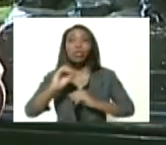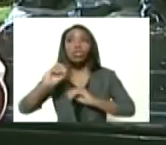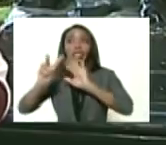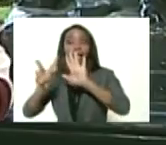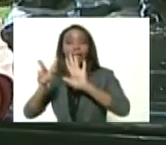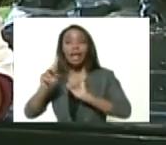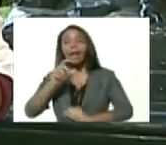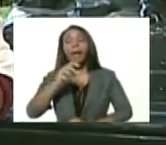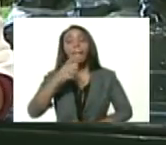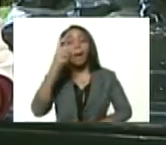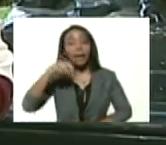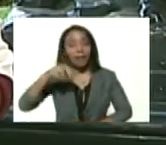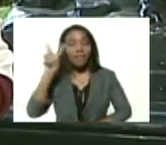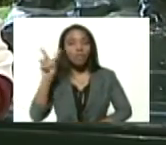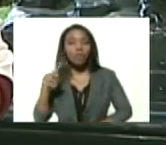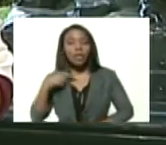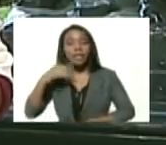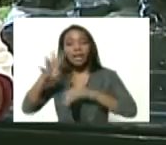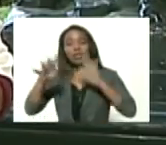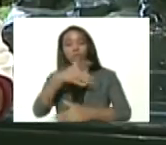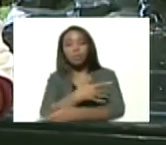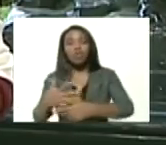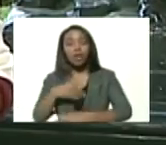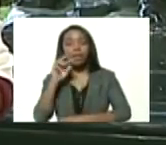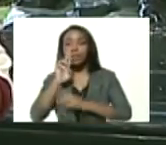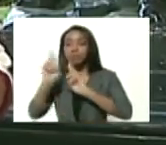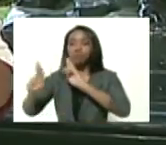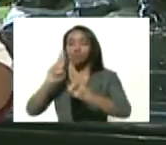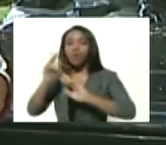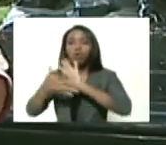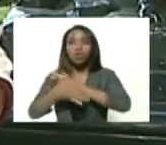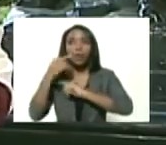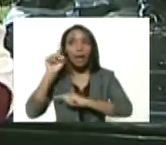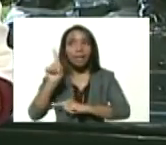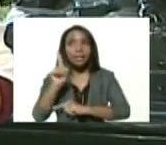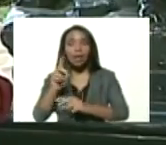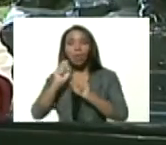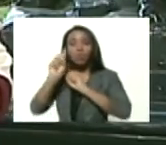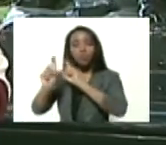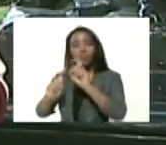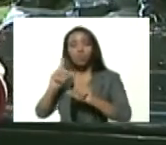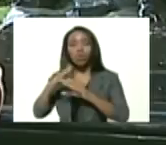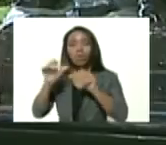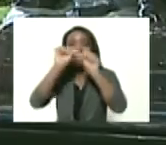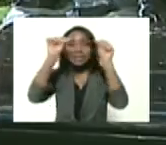Más de 14 millones de venezolanos han respondido a la encuesta del